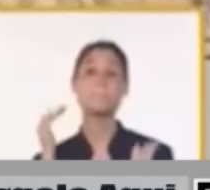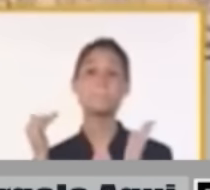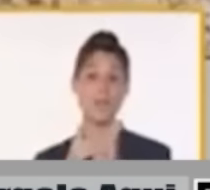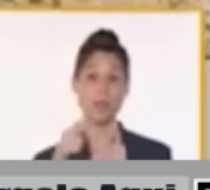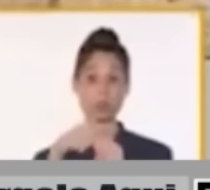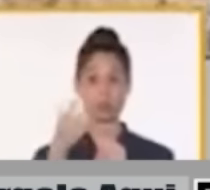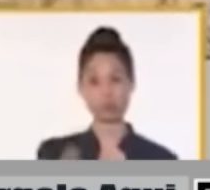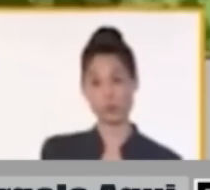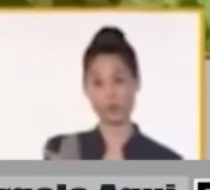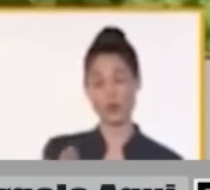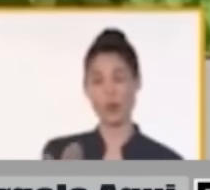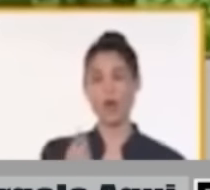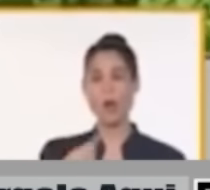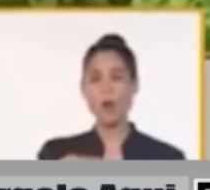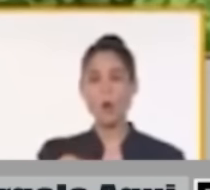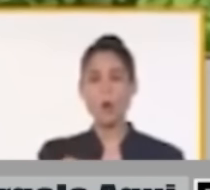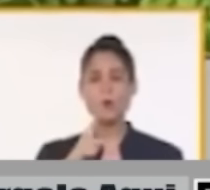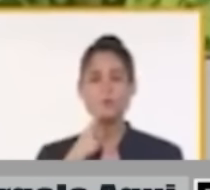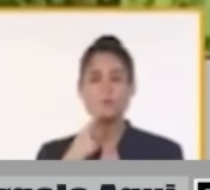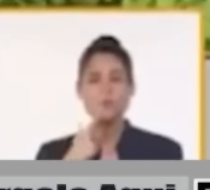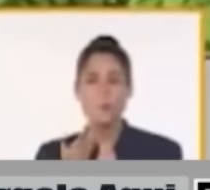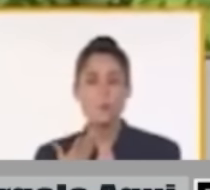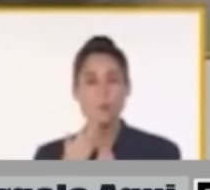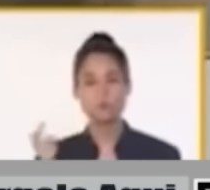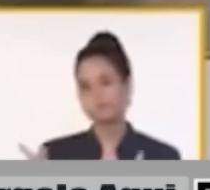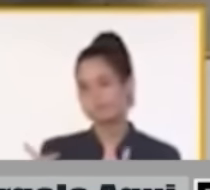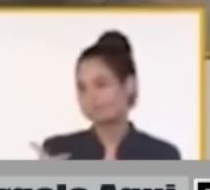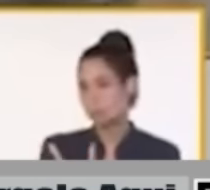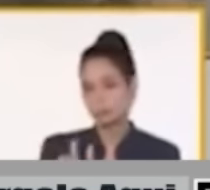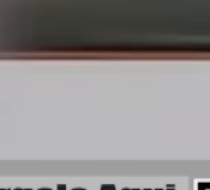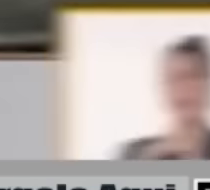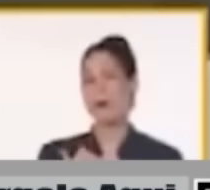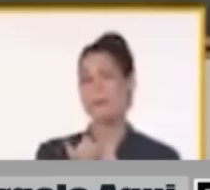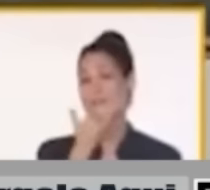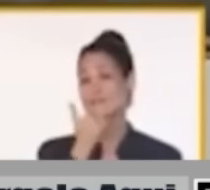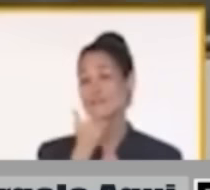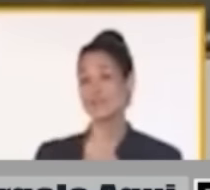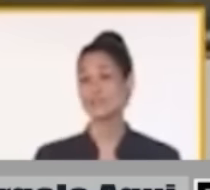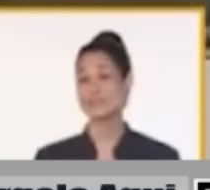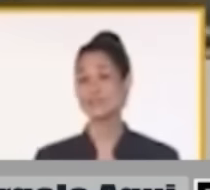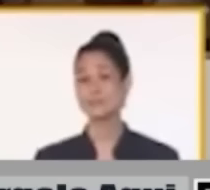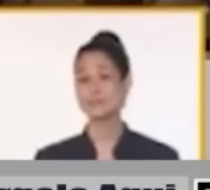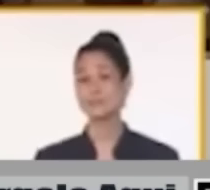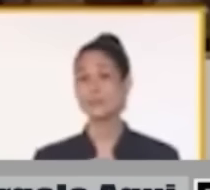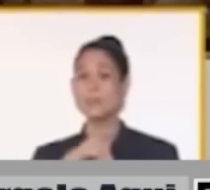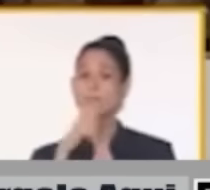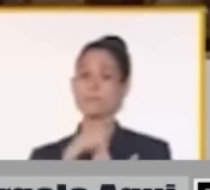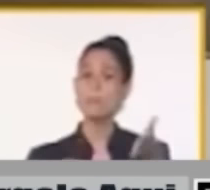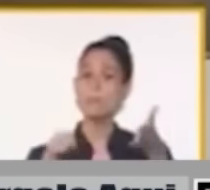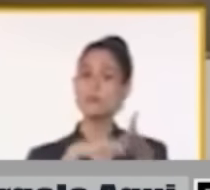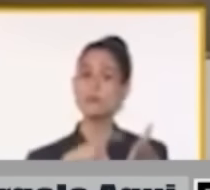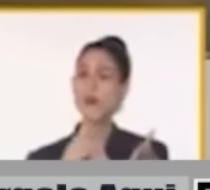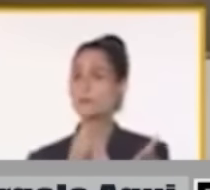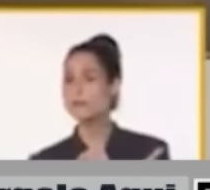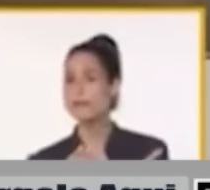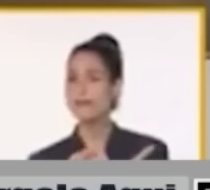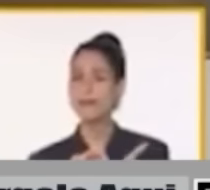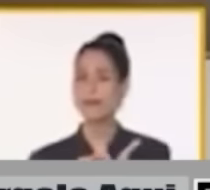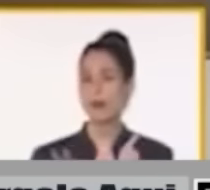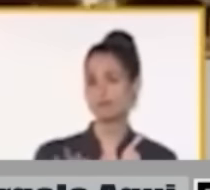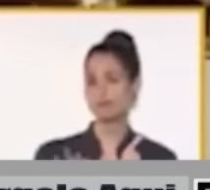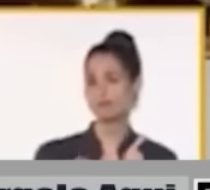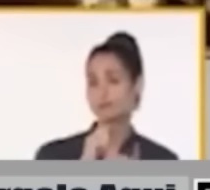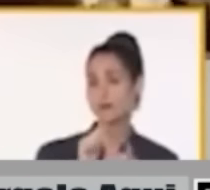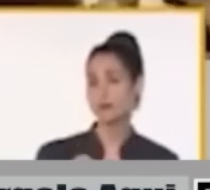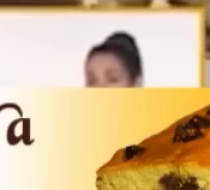son muy bajas esas producciones llevan un nivel de de insumo por ejemplo el programa rocero el programa rocero cuenta